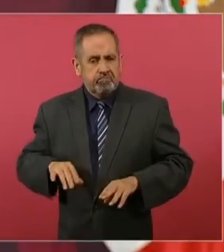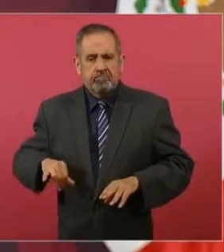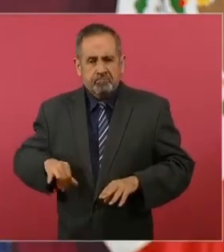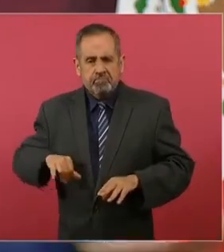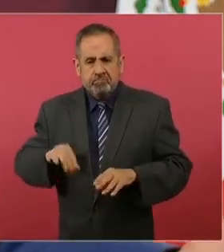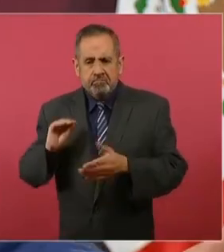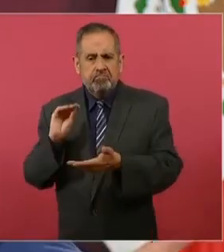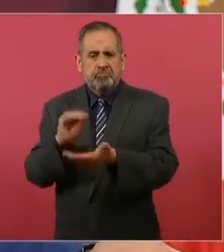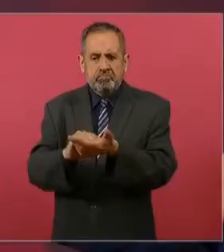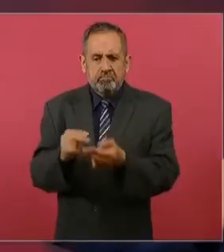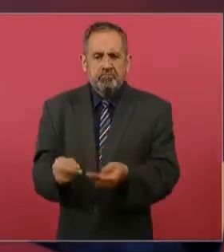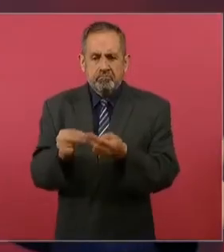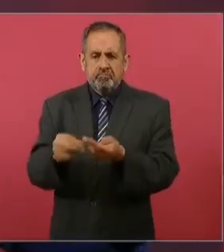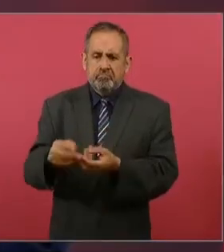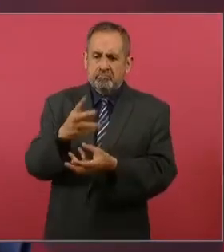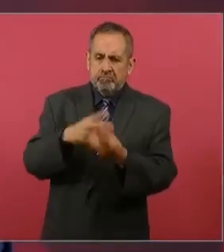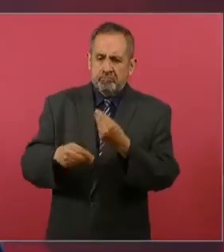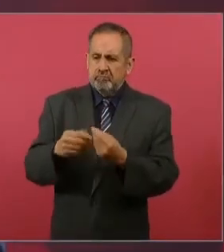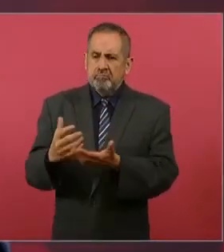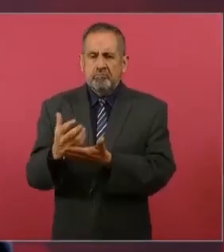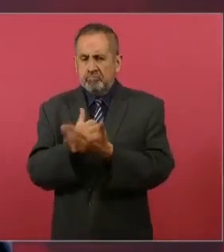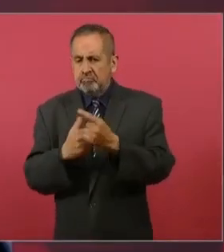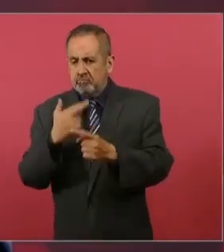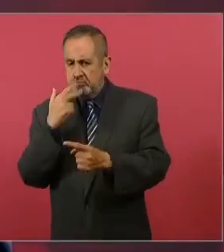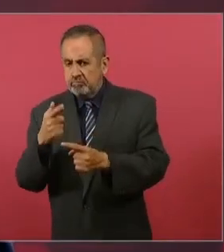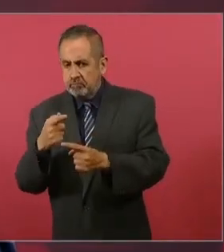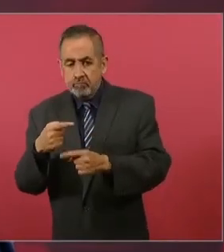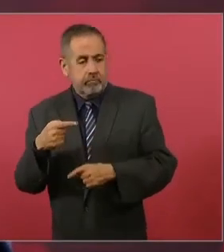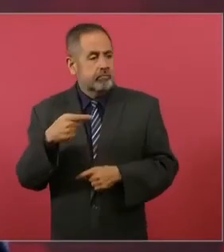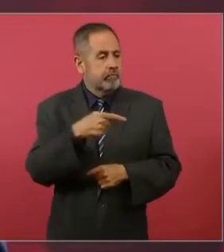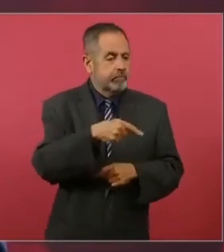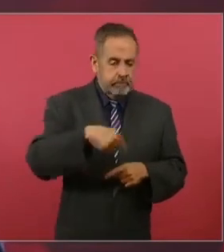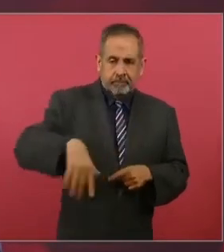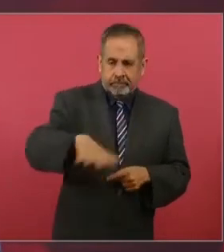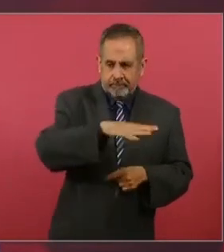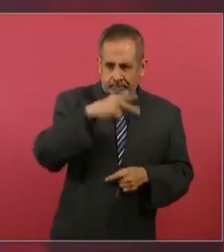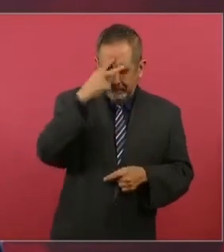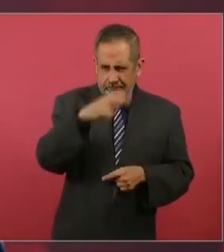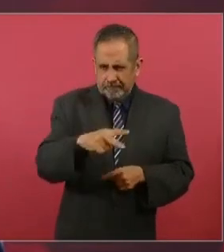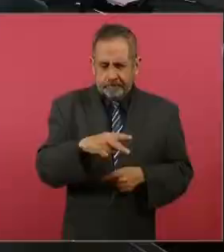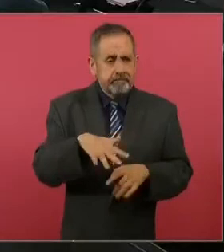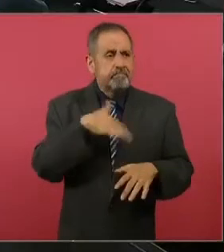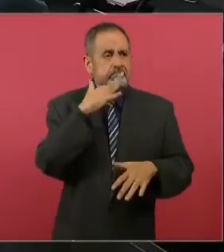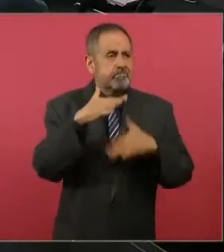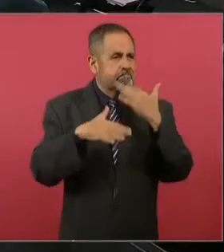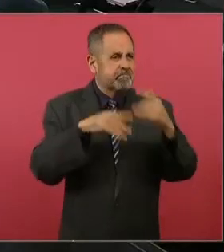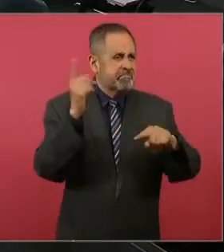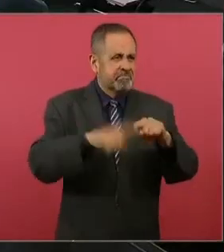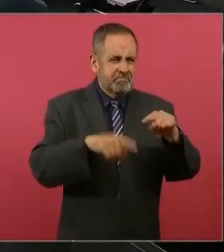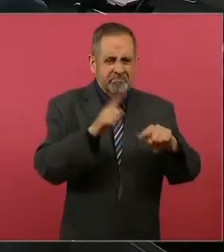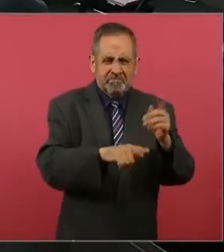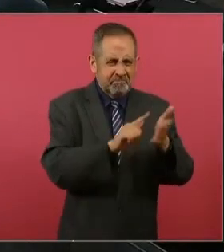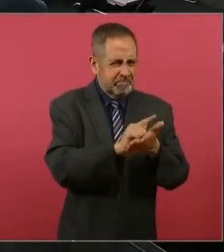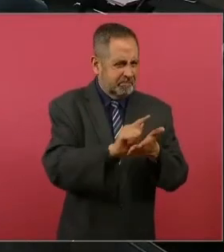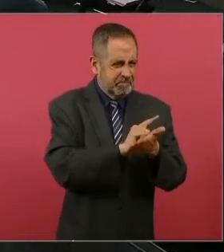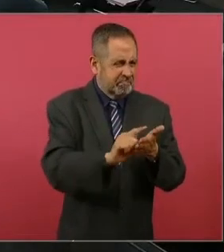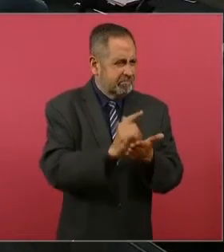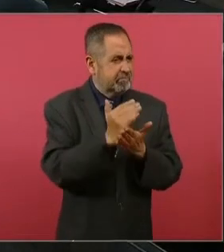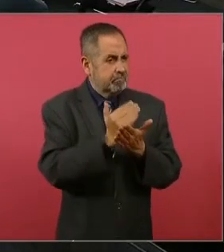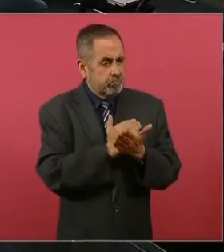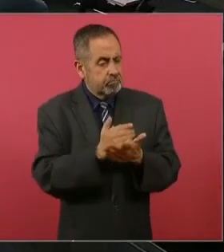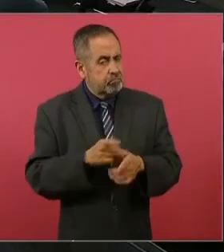porque se está desterrando la corrupción y eso muchos empresarios lo saben.